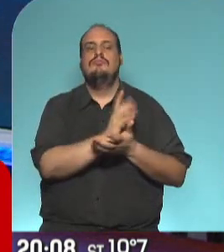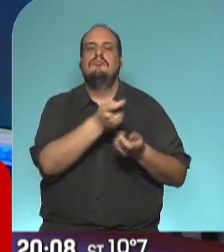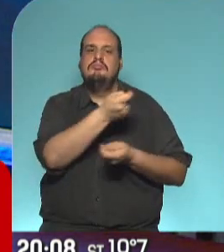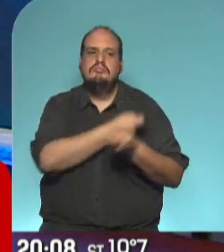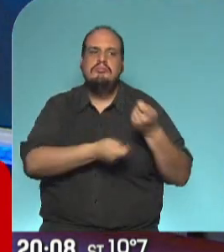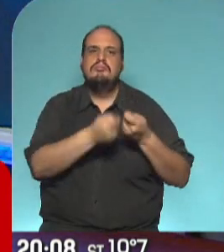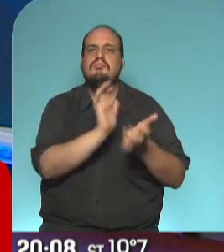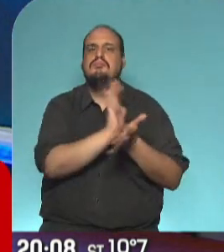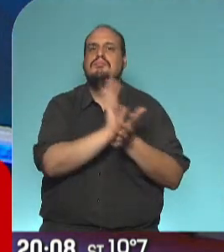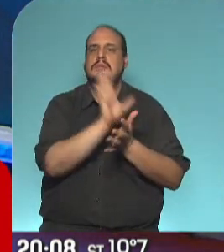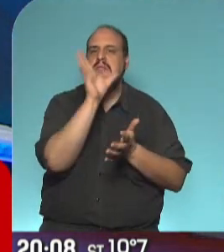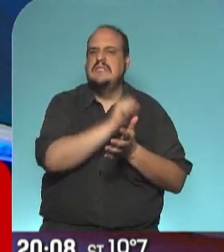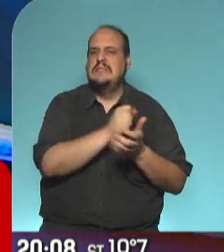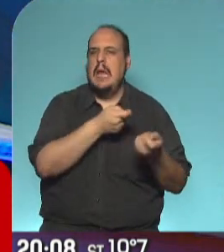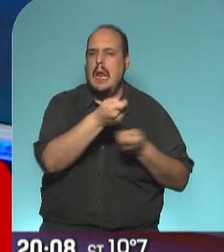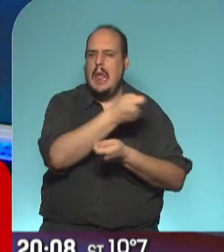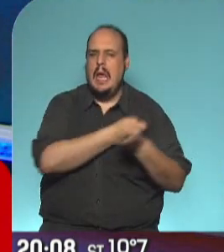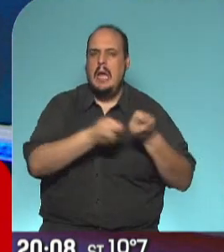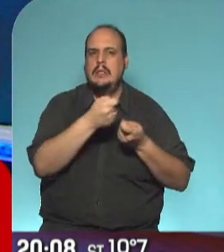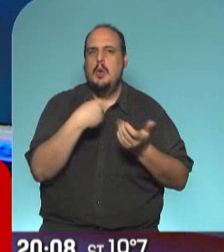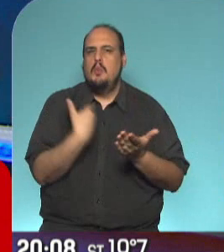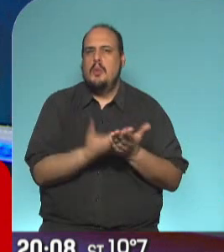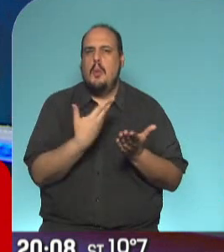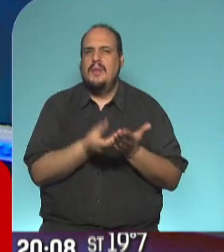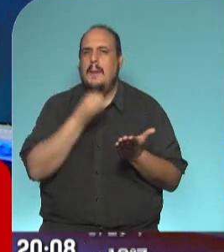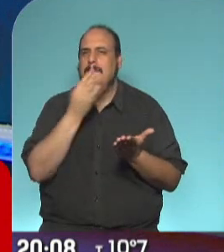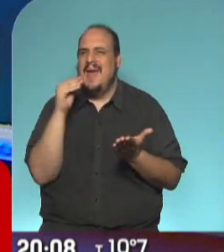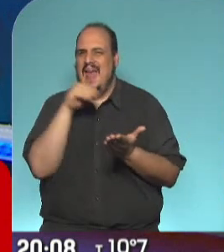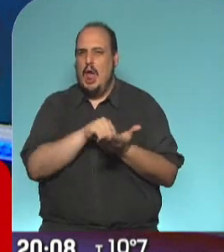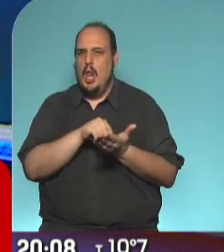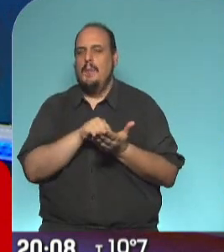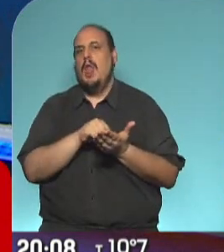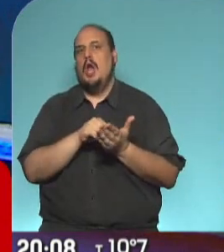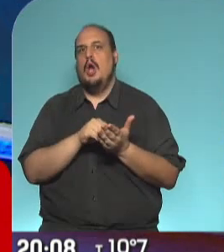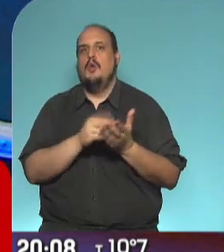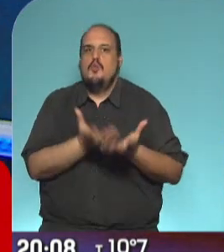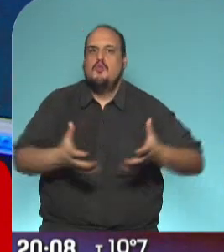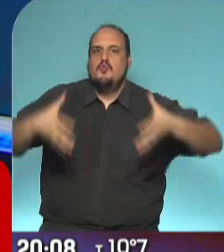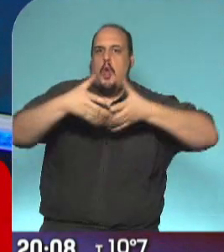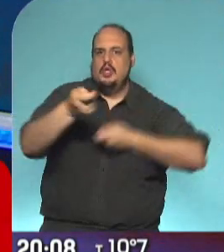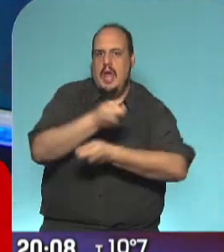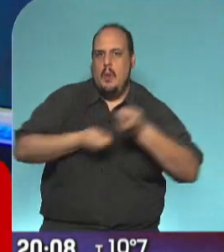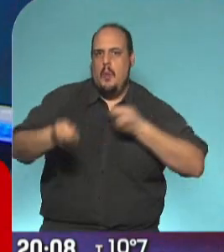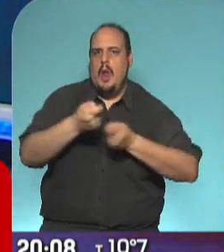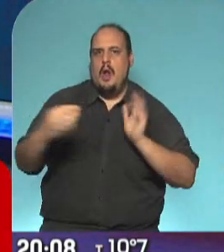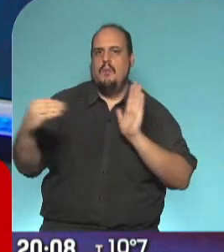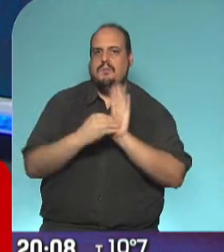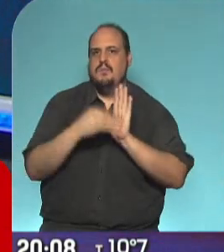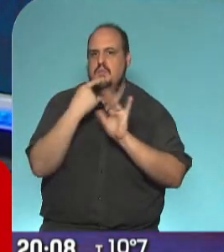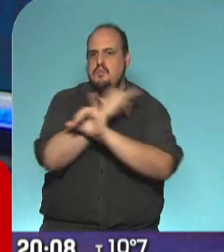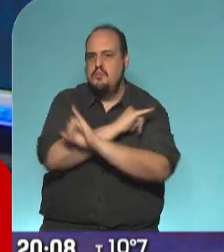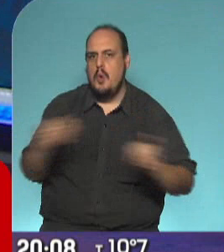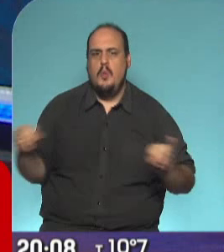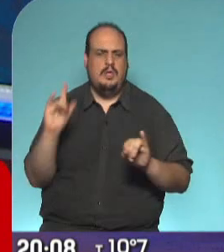en secreto, con mejoras en la oferta que no se publicaban en la Bolsa de Valores de los Estados Unidos, sino que se arreglaban entre